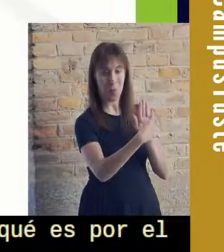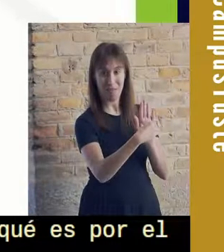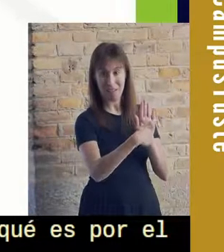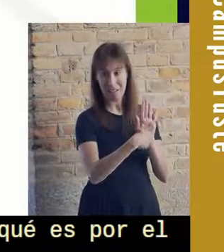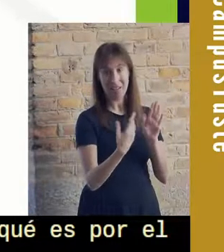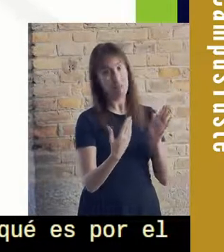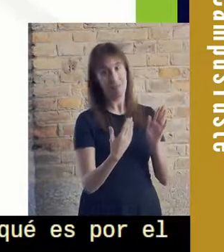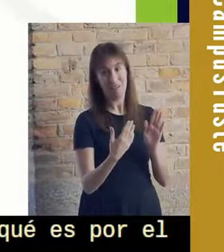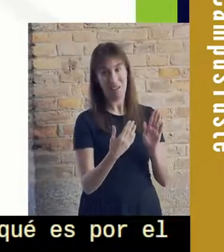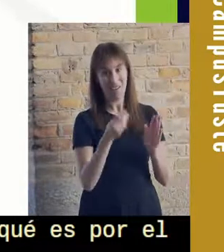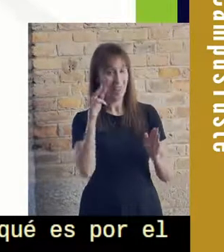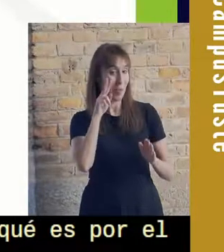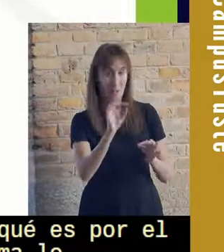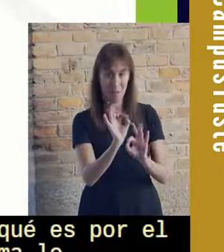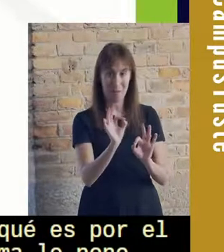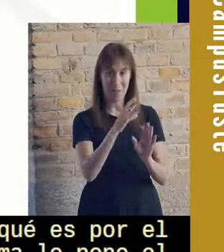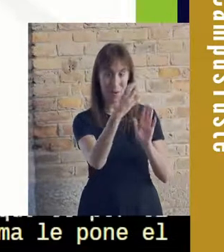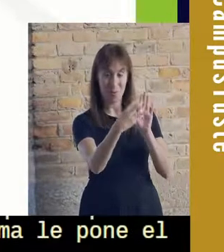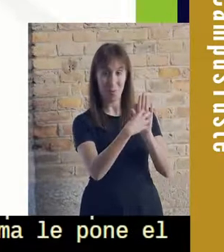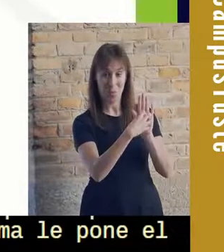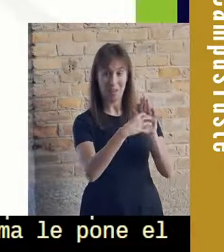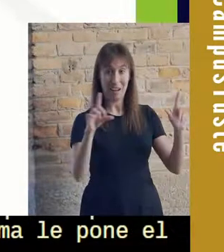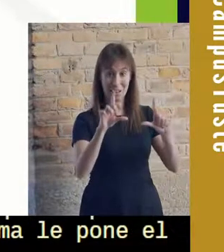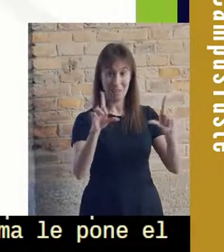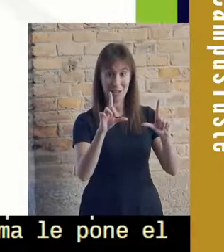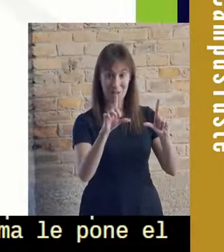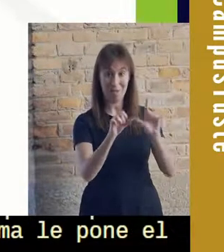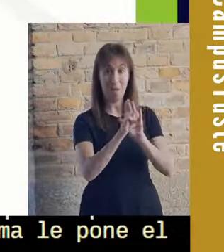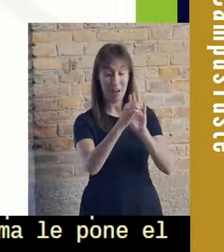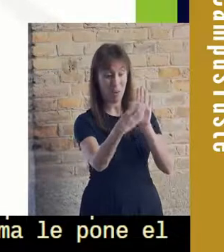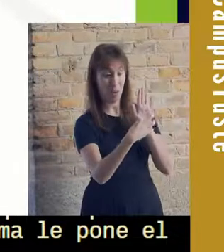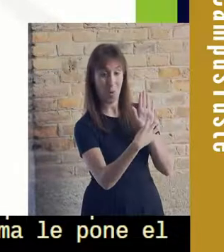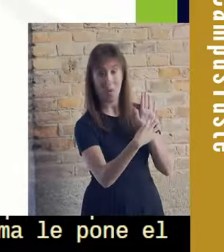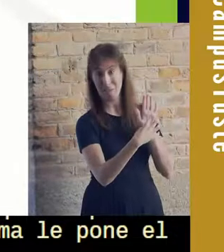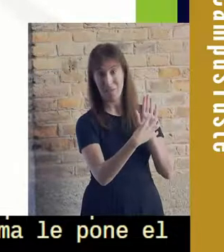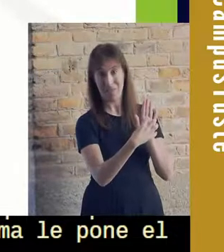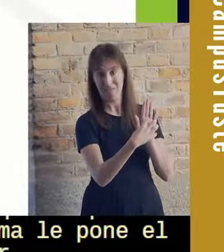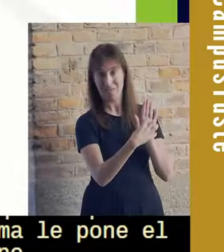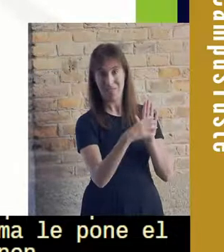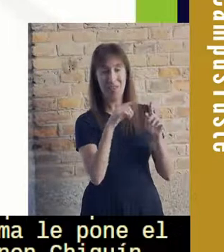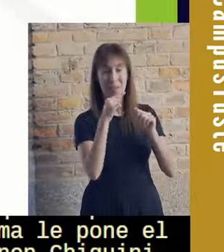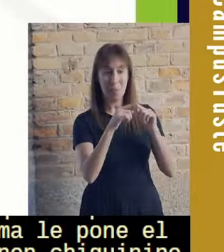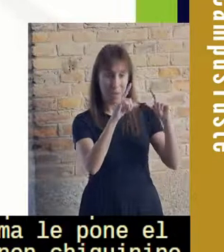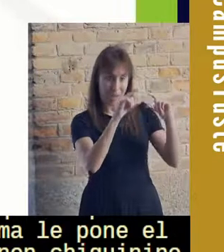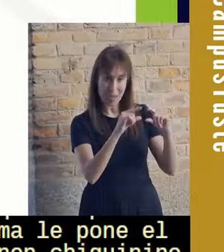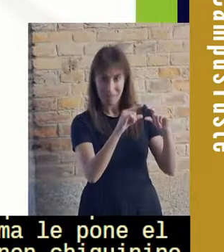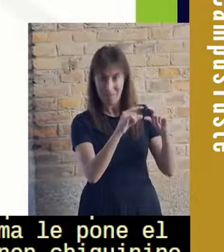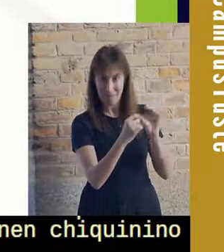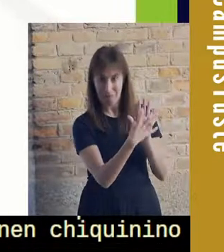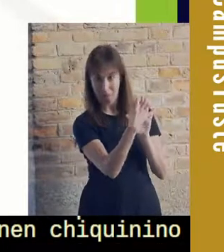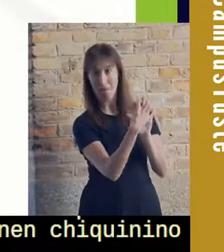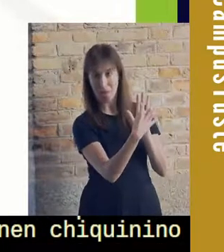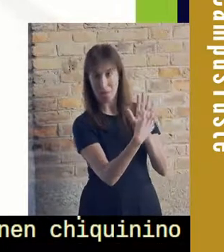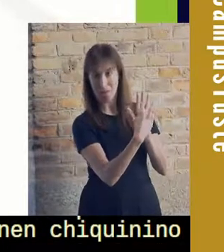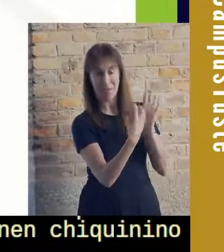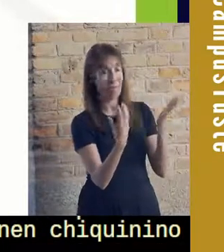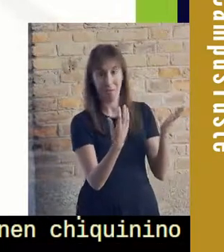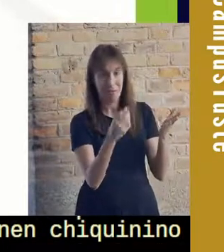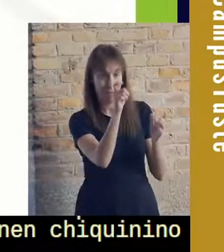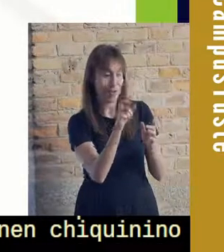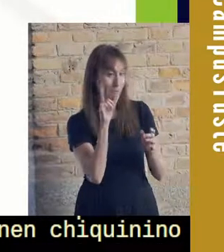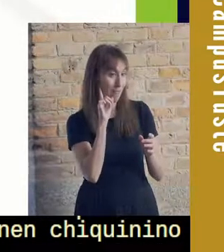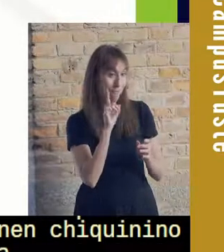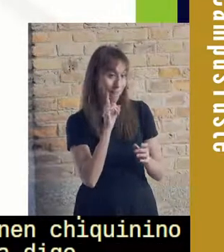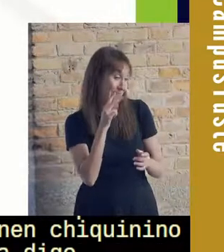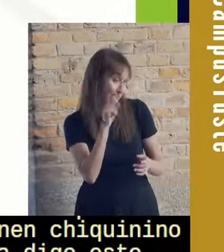abajo en la esquinita y Luego encima le Pon el icono de la tele encima y luego entre encima que lo ponen chiquinino Pues dime tú de qué se enteraría la persona